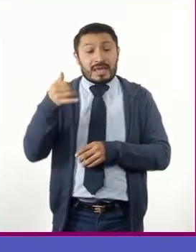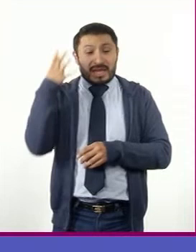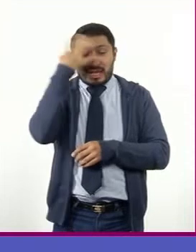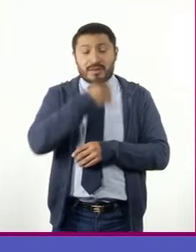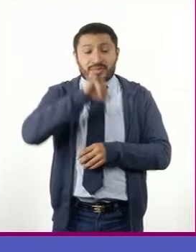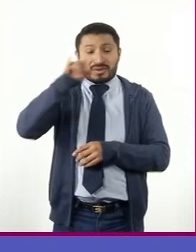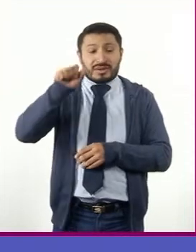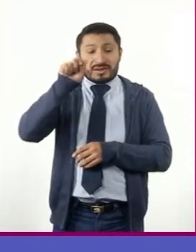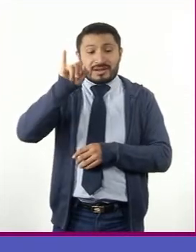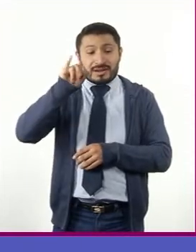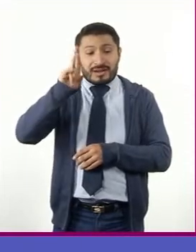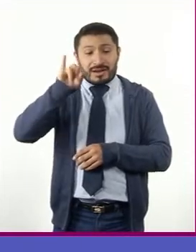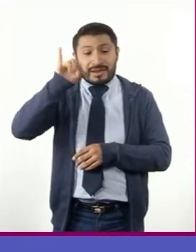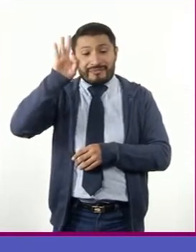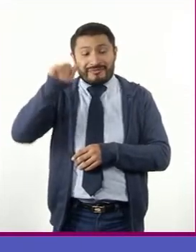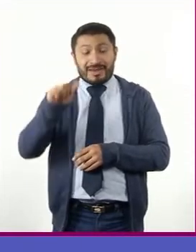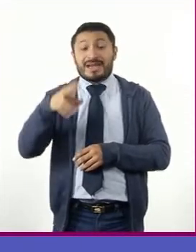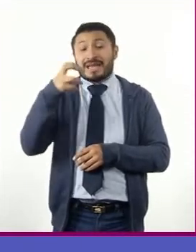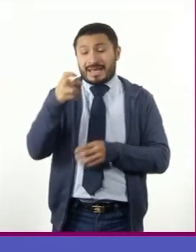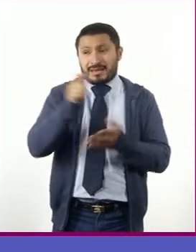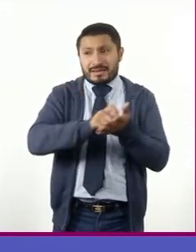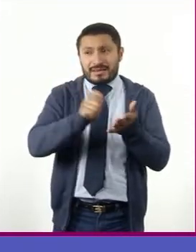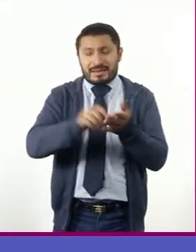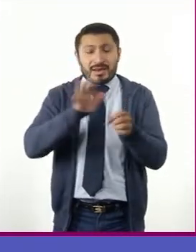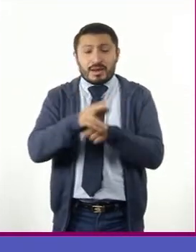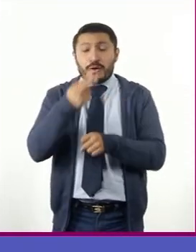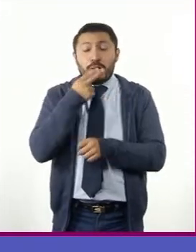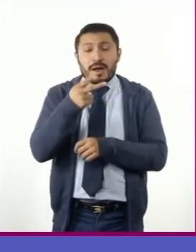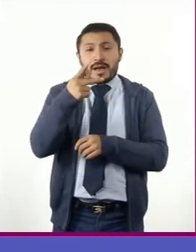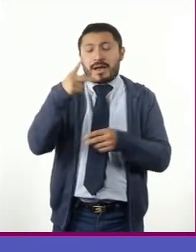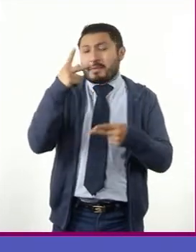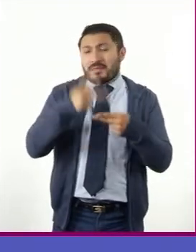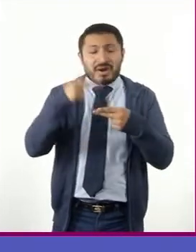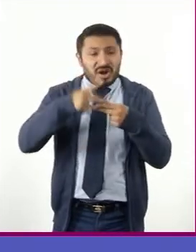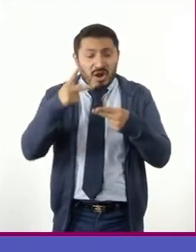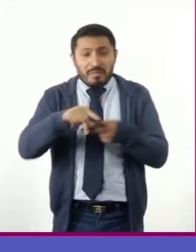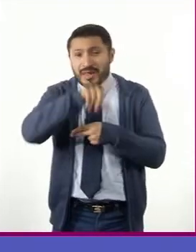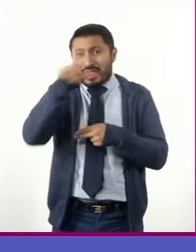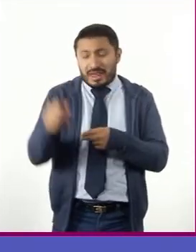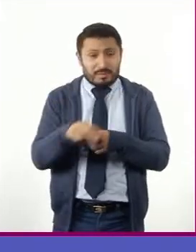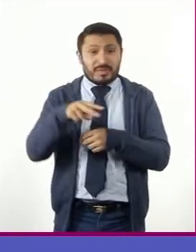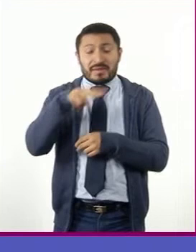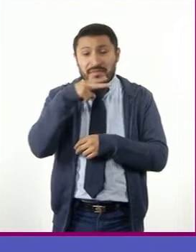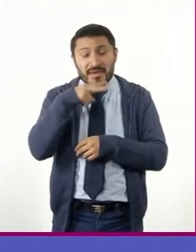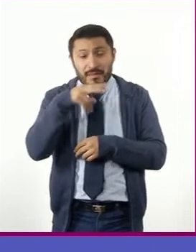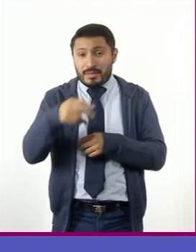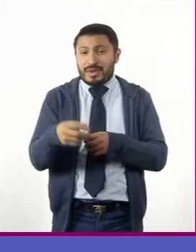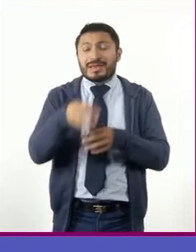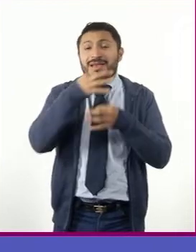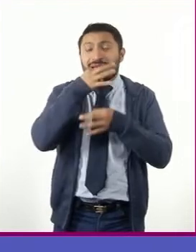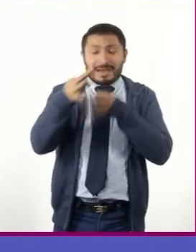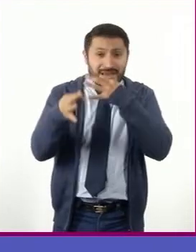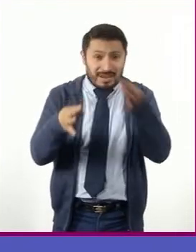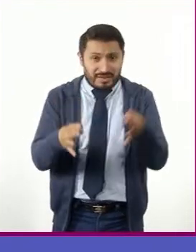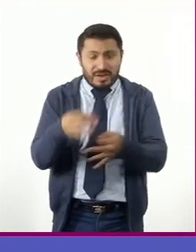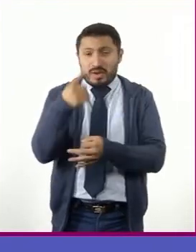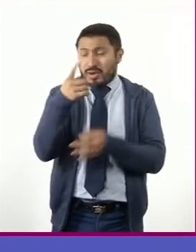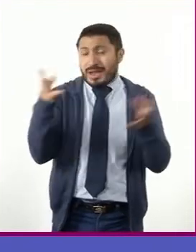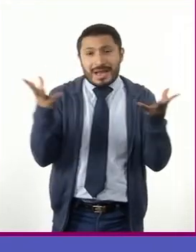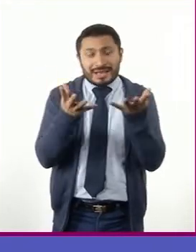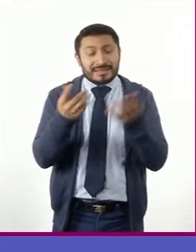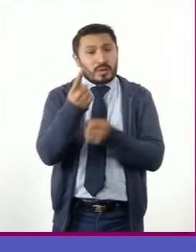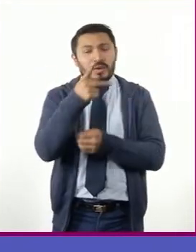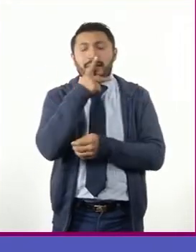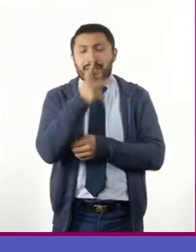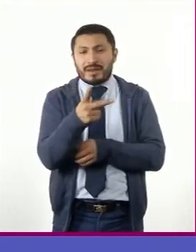lenguaje colocaremos que se utilizaban pronombres después de los verbos y formando una sola palabra,